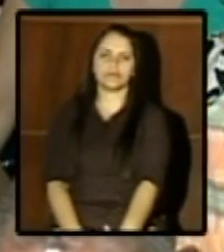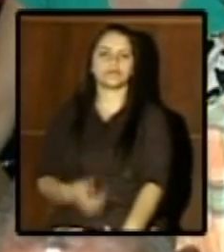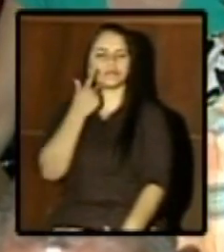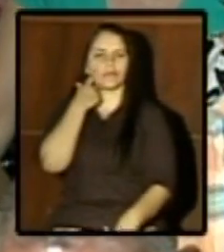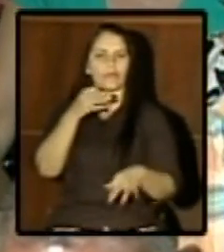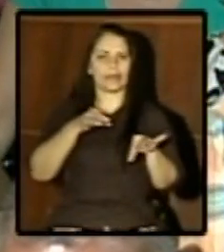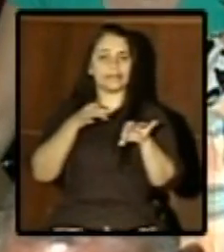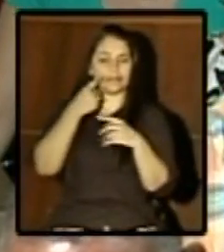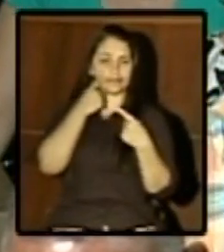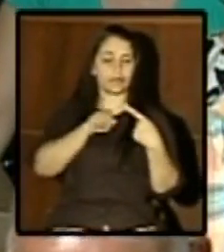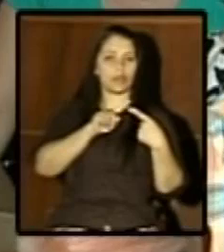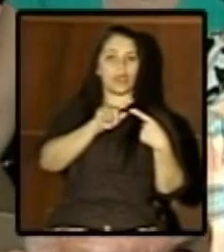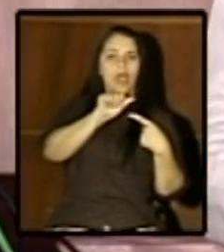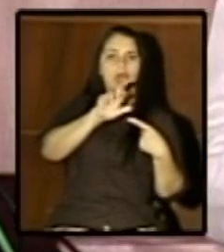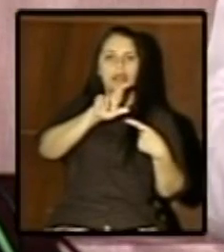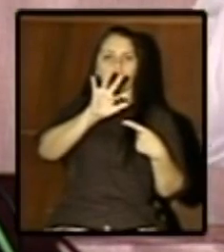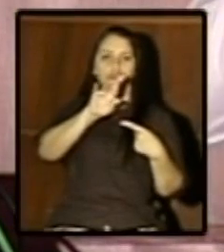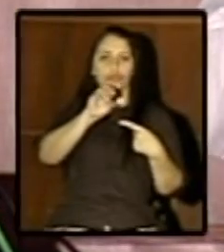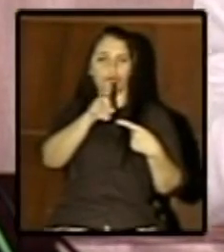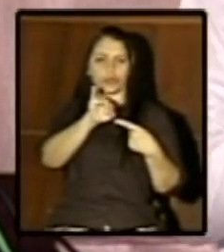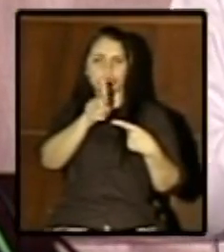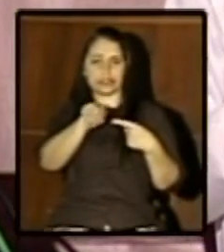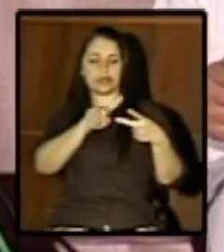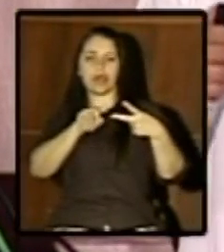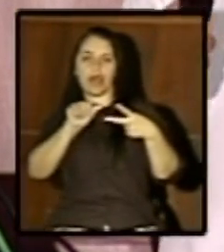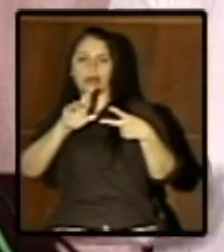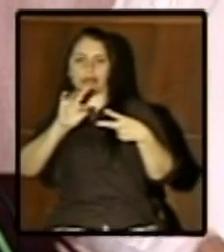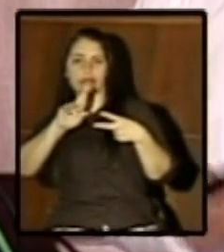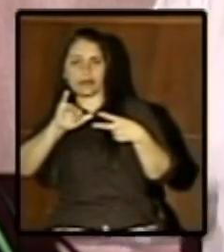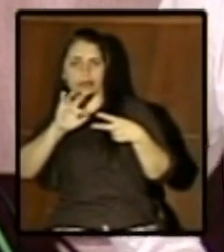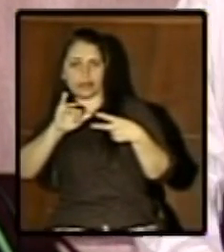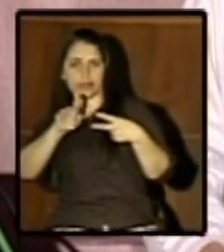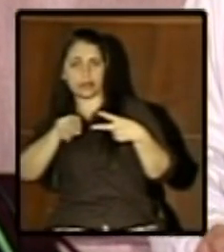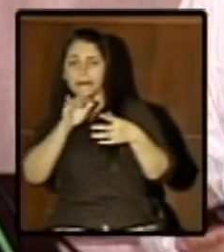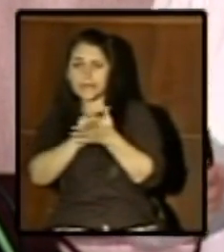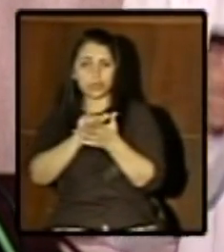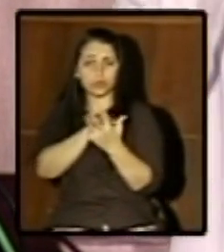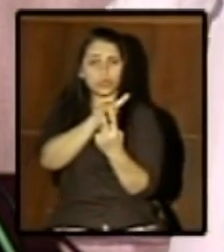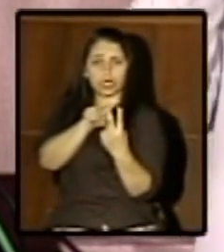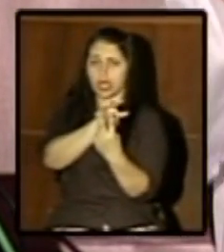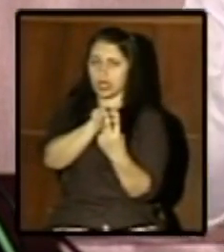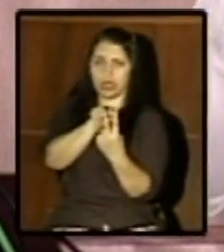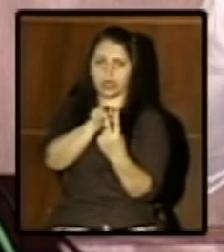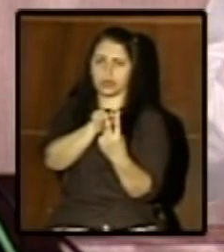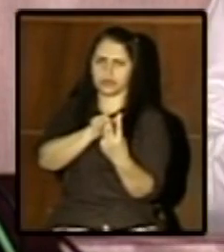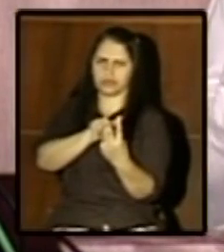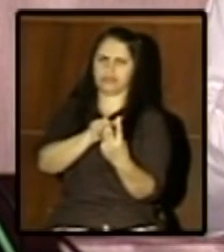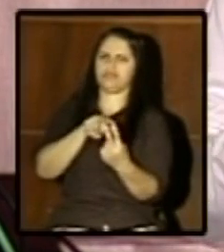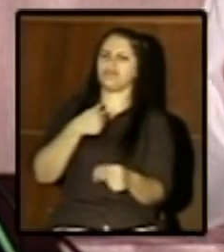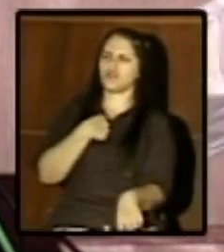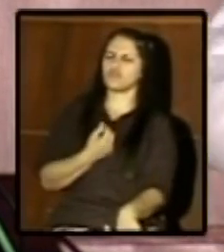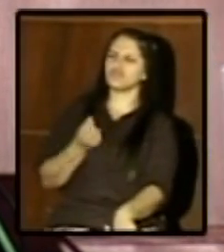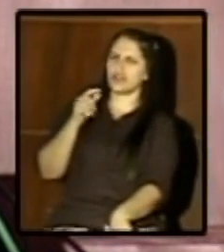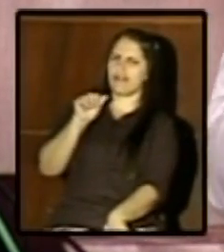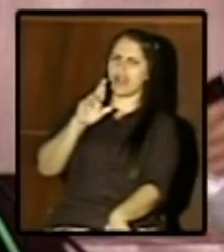Ahora, yo quería hacer énfasis en el hecho de que la artrosis no es lo mismo que artritis. Pues ustedes no tienen por qué saber esto, pero para que lo